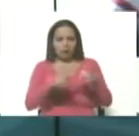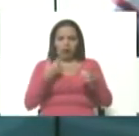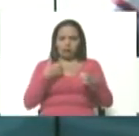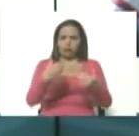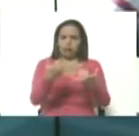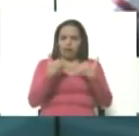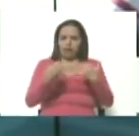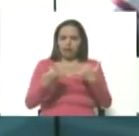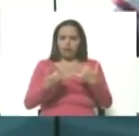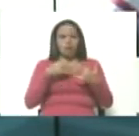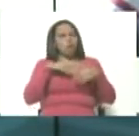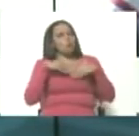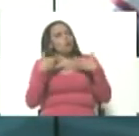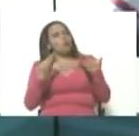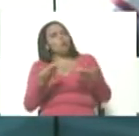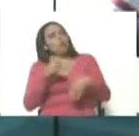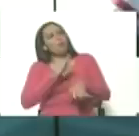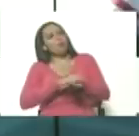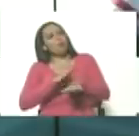no se revisa cuáles son